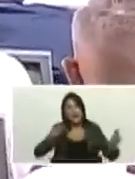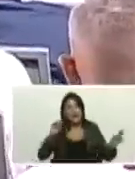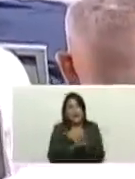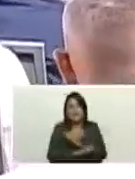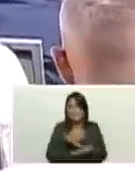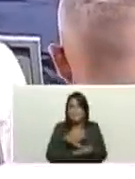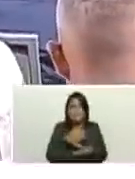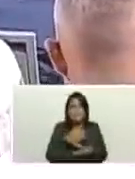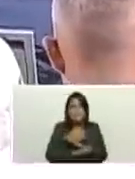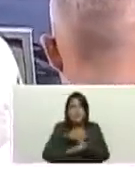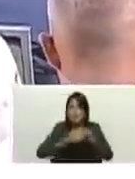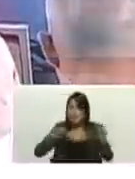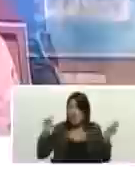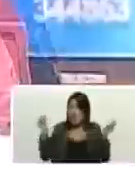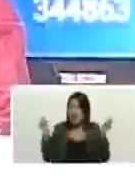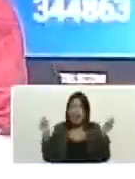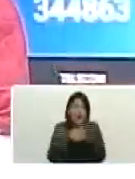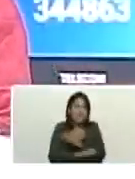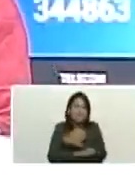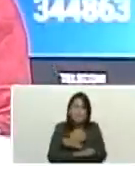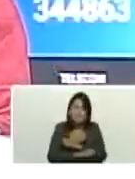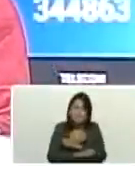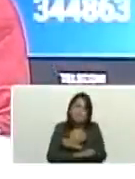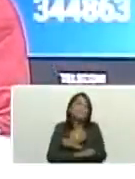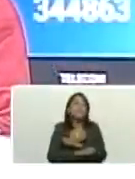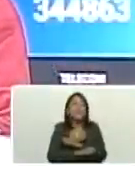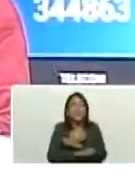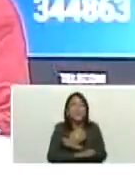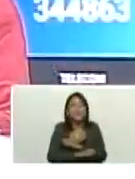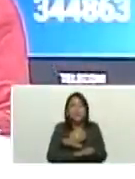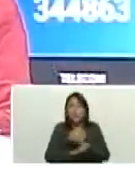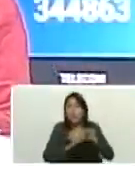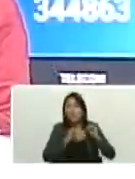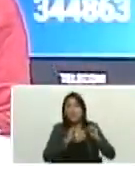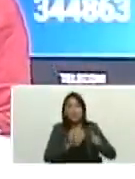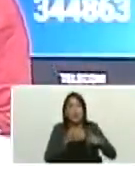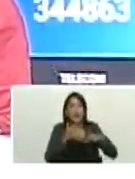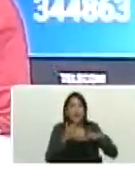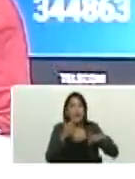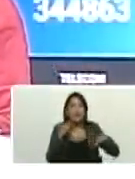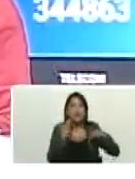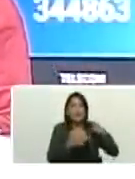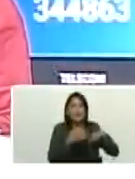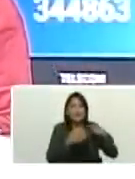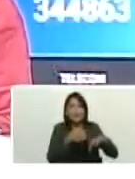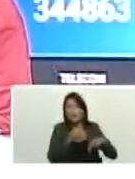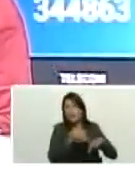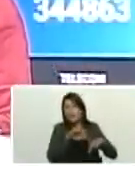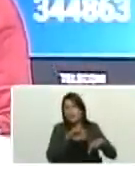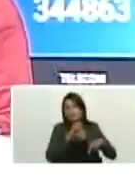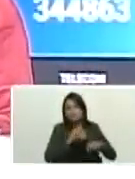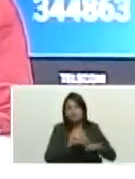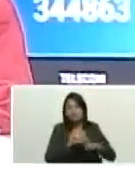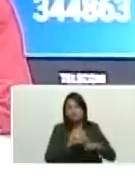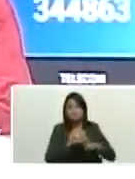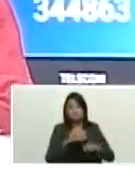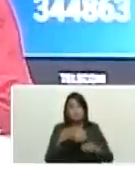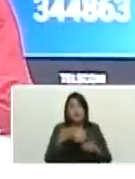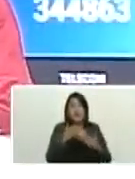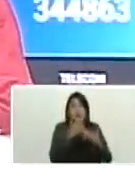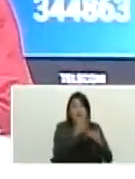verdadera, profunda, radical, y se inició un camino revolucionario que ha tenido varias